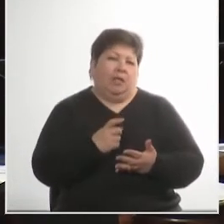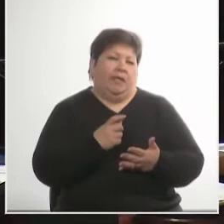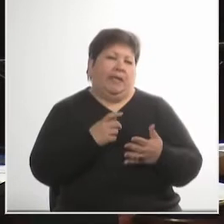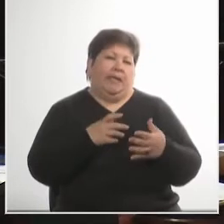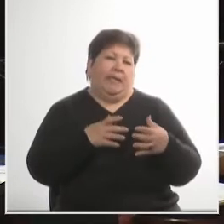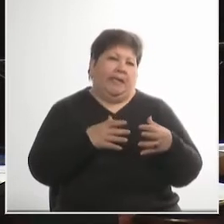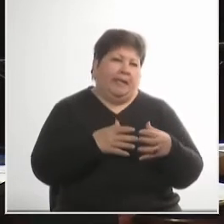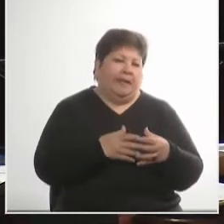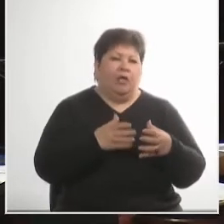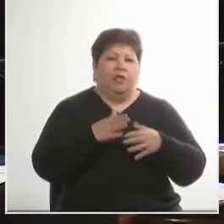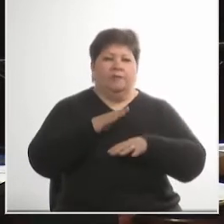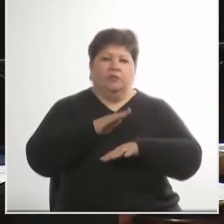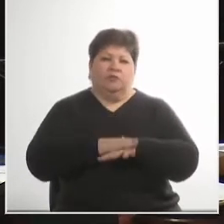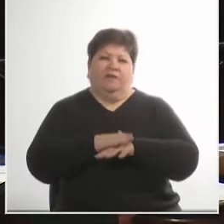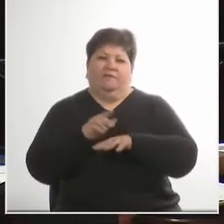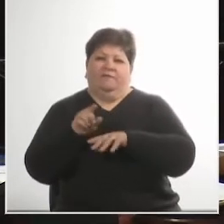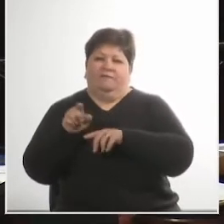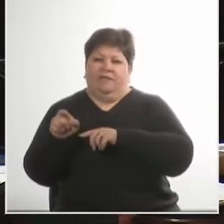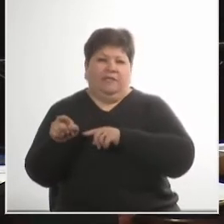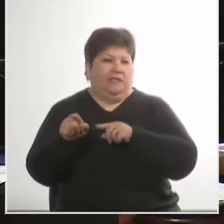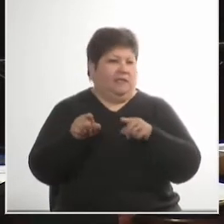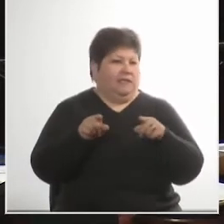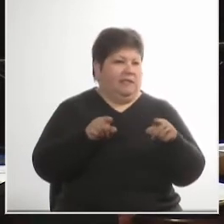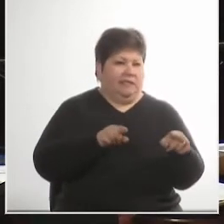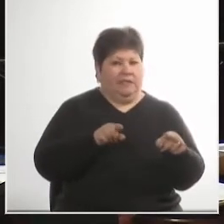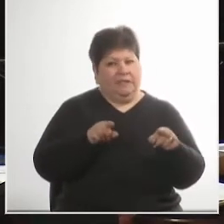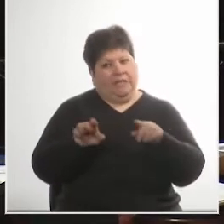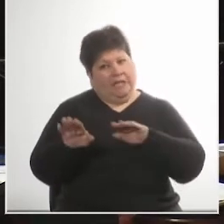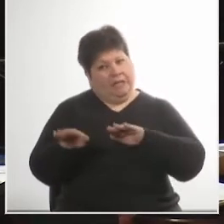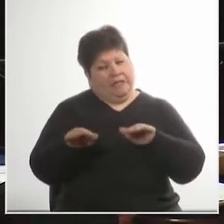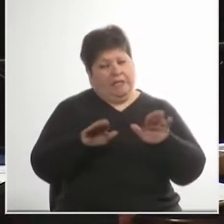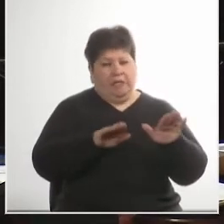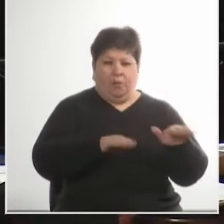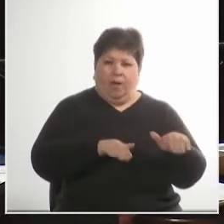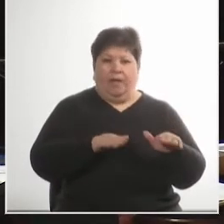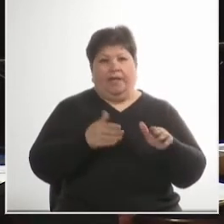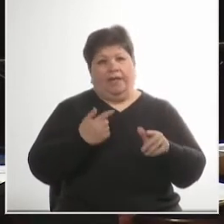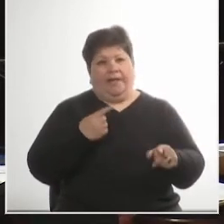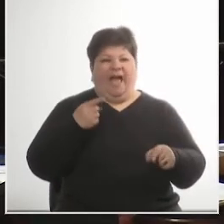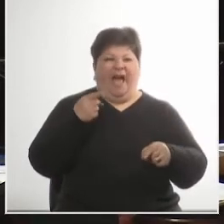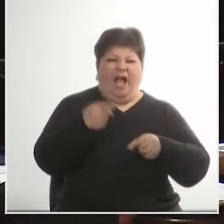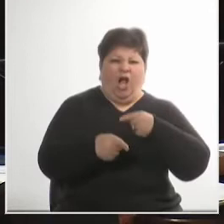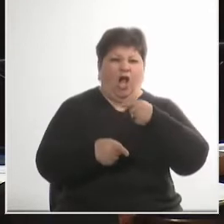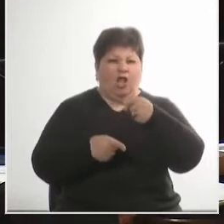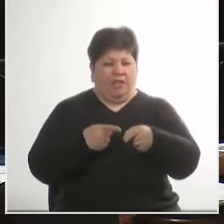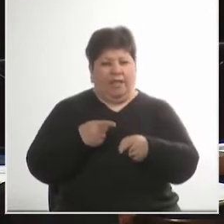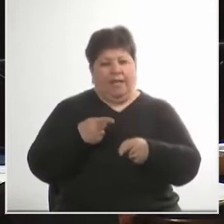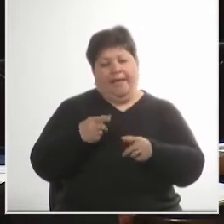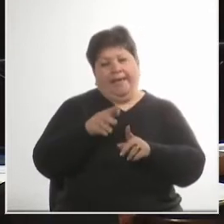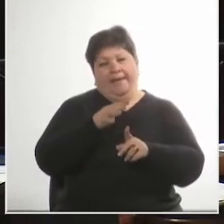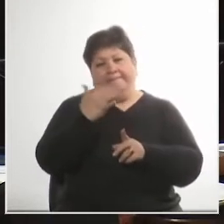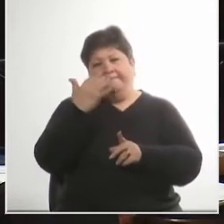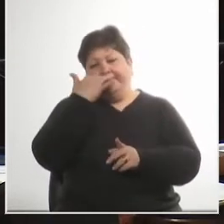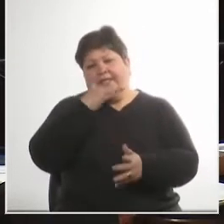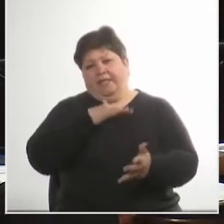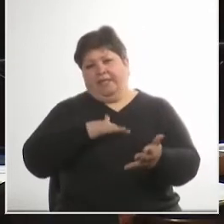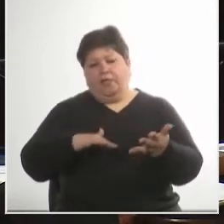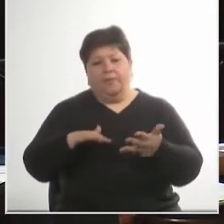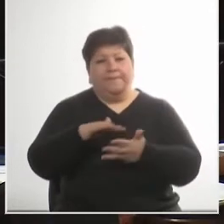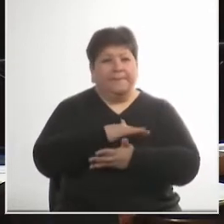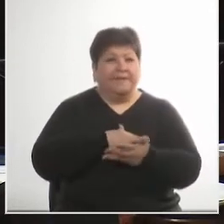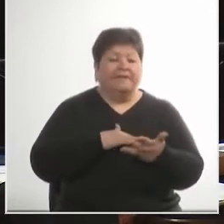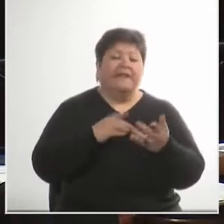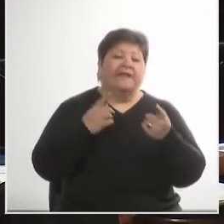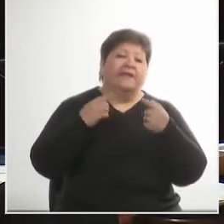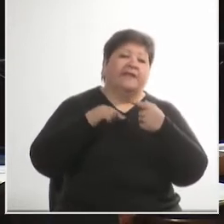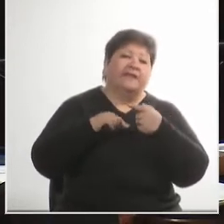responsabilidades muy compartidas en agredir el medio ambiente. Y yo creo que tenemos que estar muy atentos, y